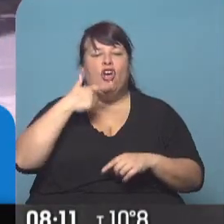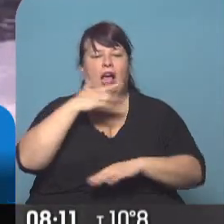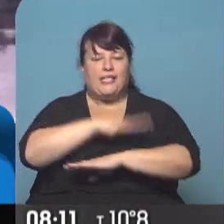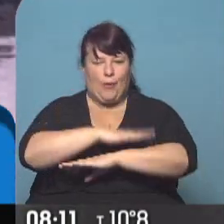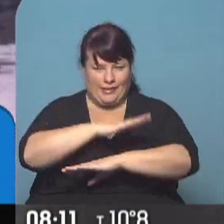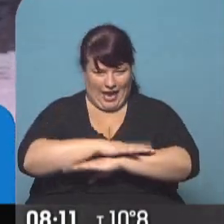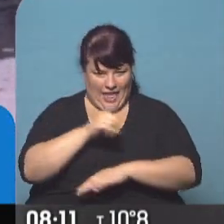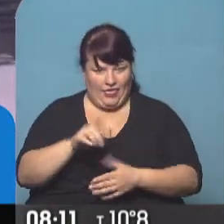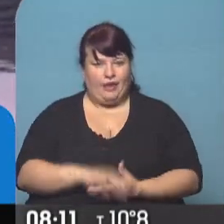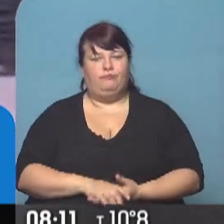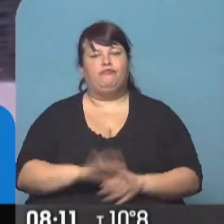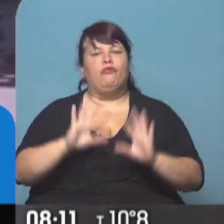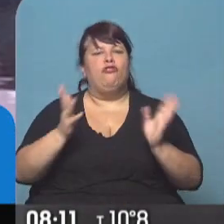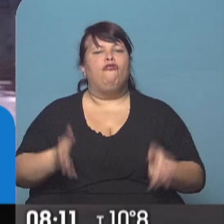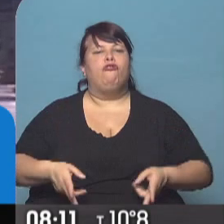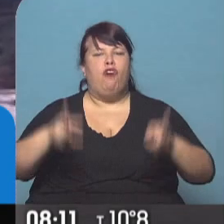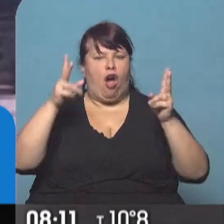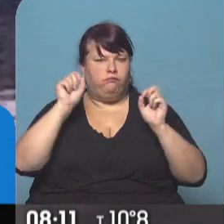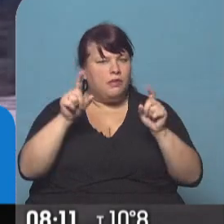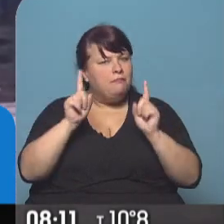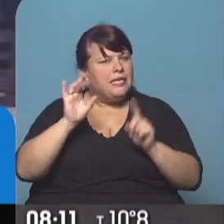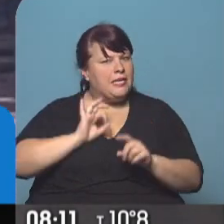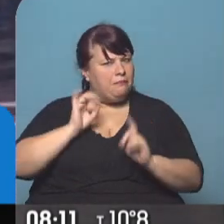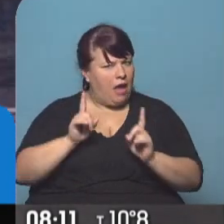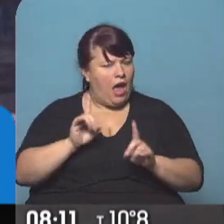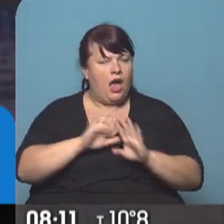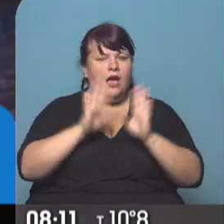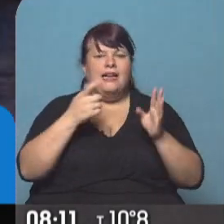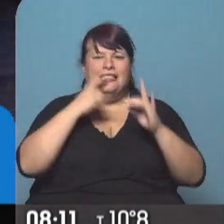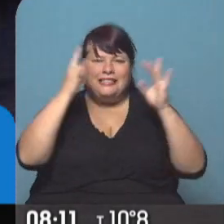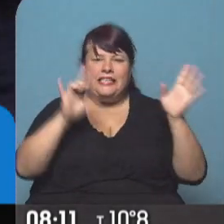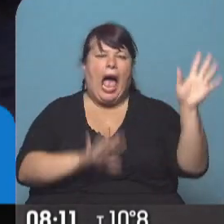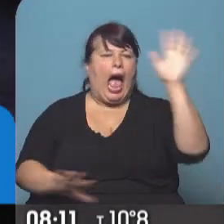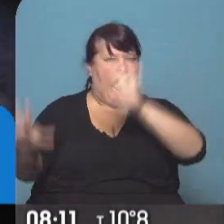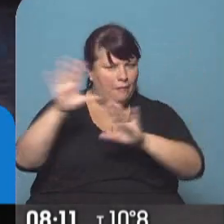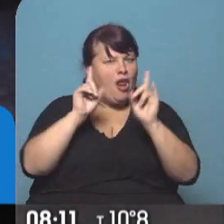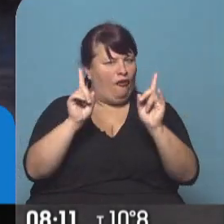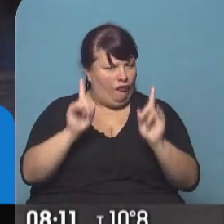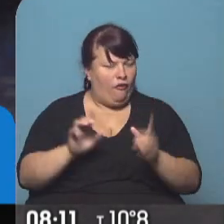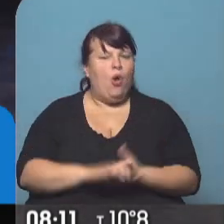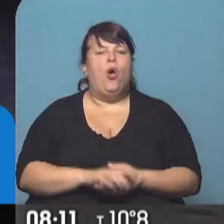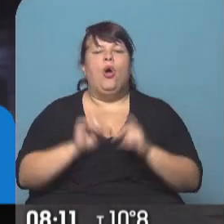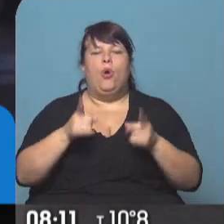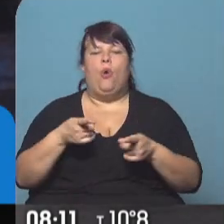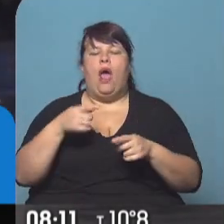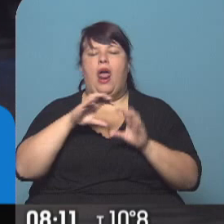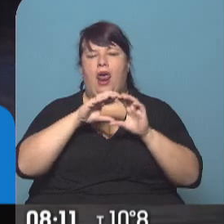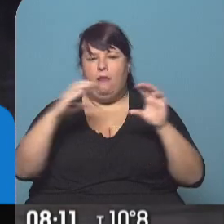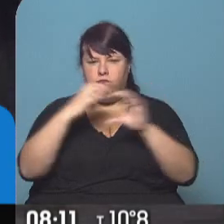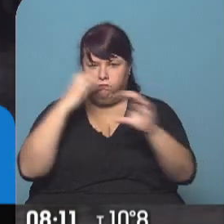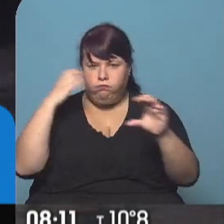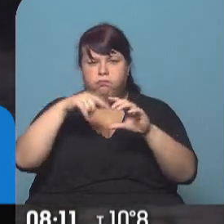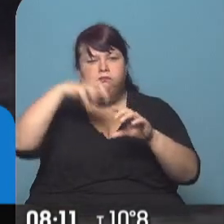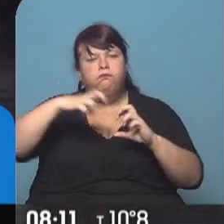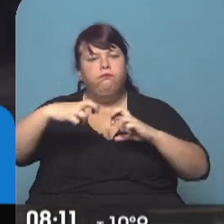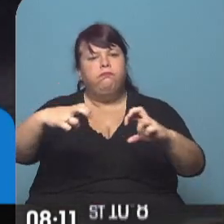con su estructura original absolutamente restaurada, con su vagón con